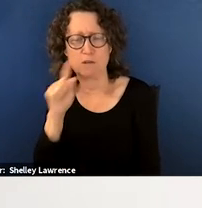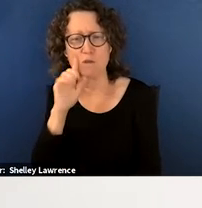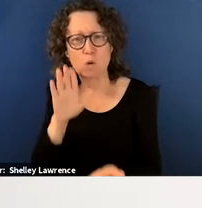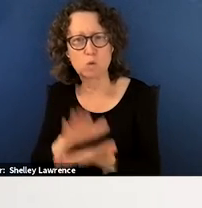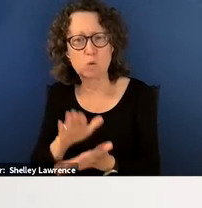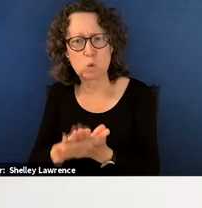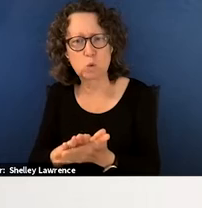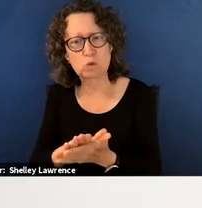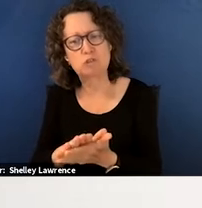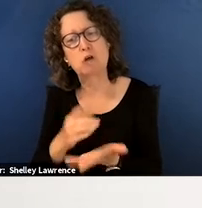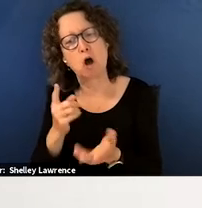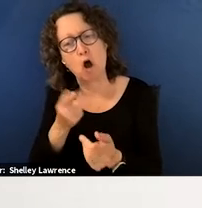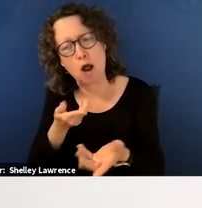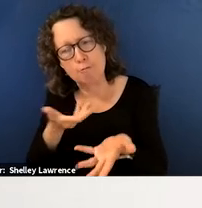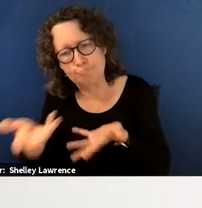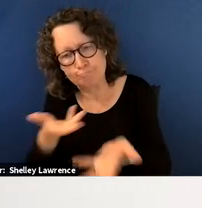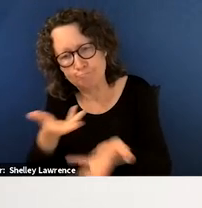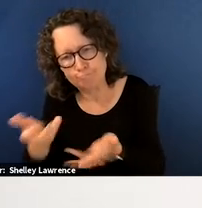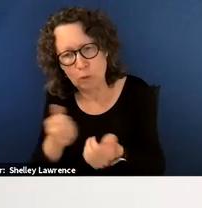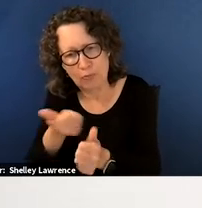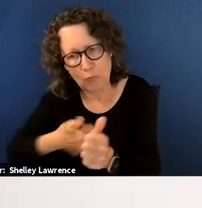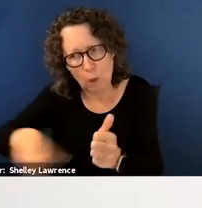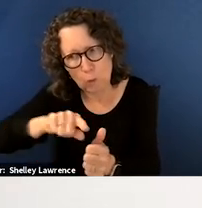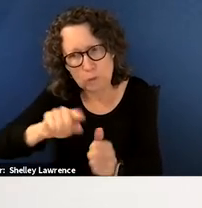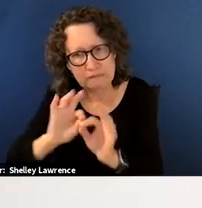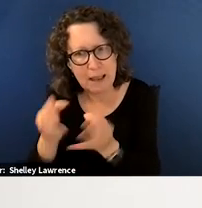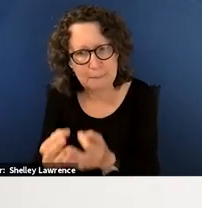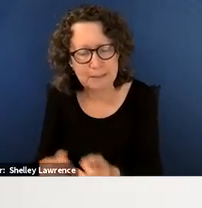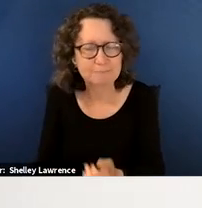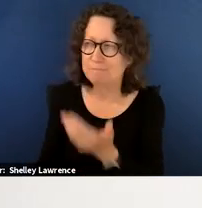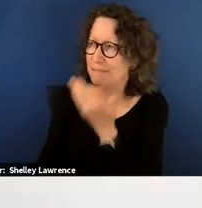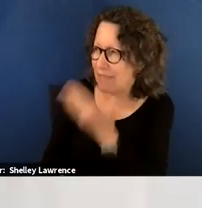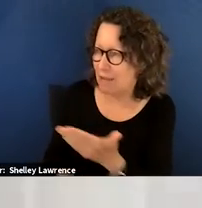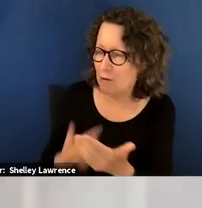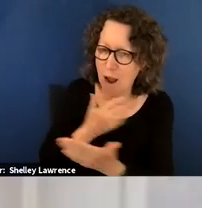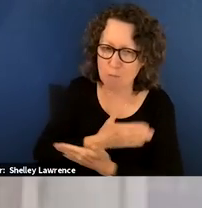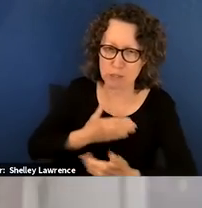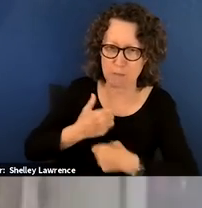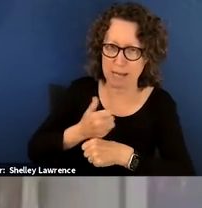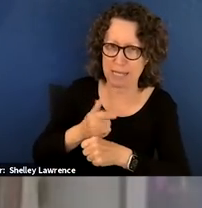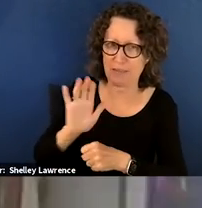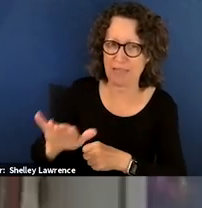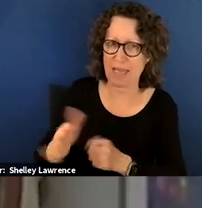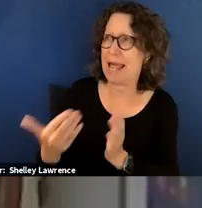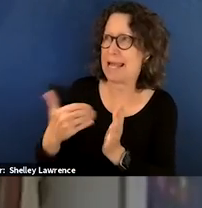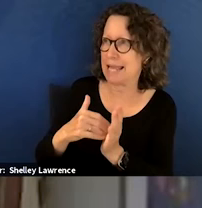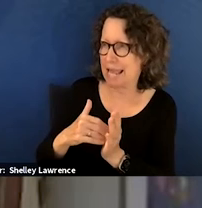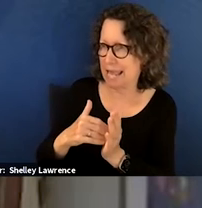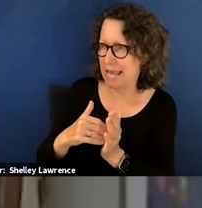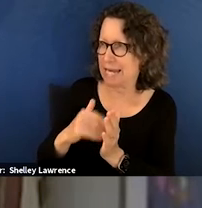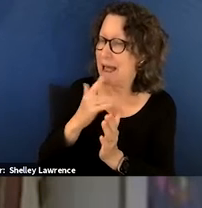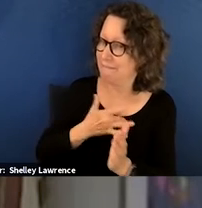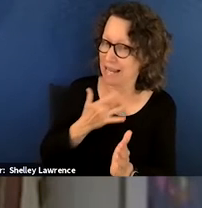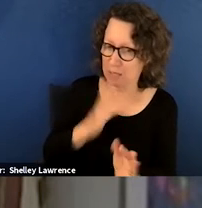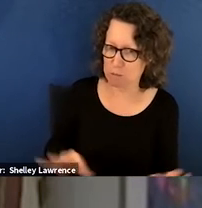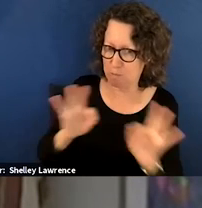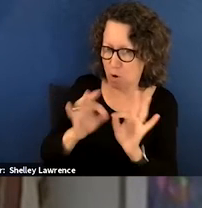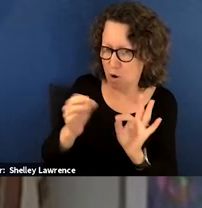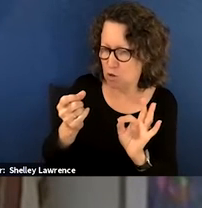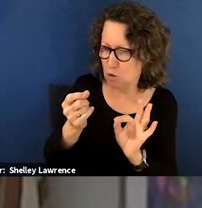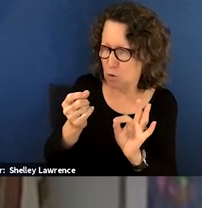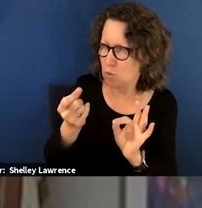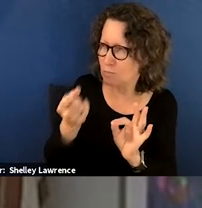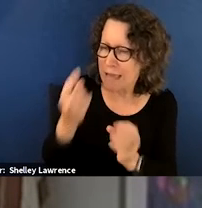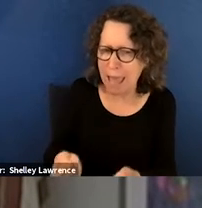privados. Entonces, las escuelas están teniendo esas conversaciones con esas familias. Gracias. Le agradezco de